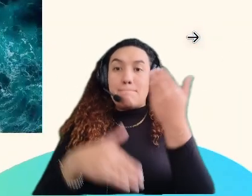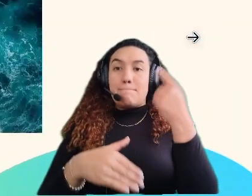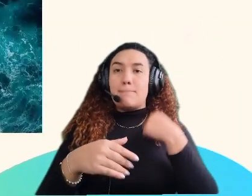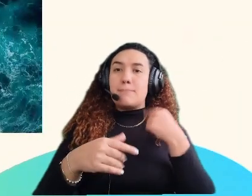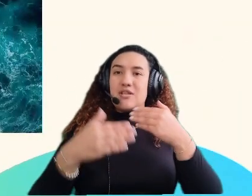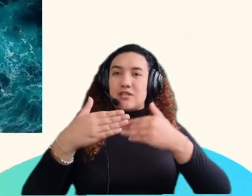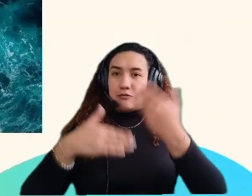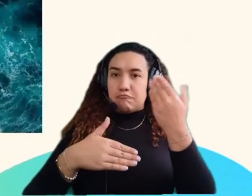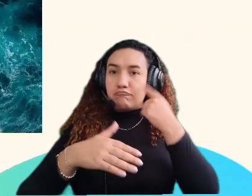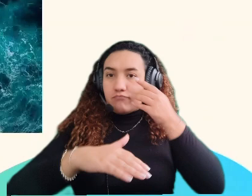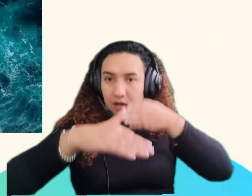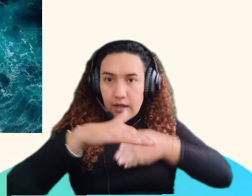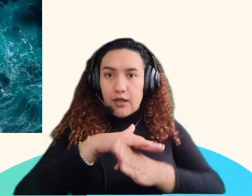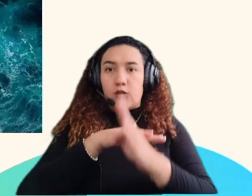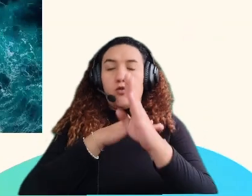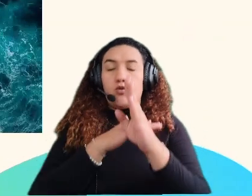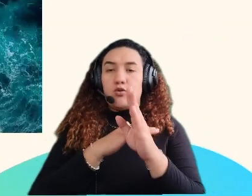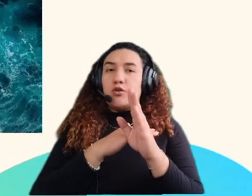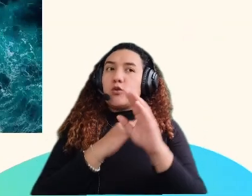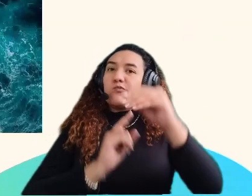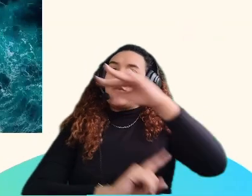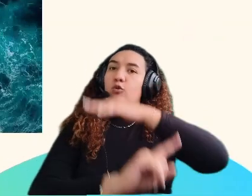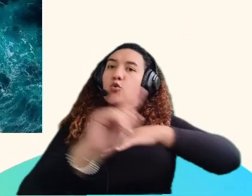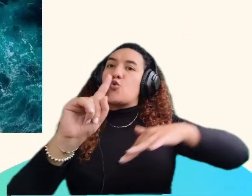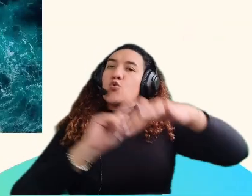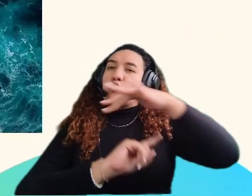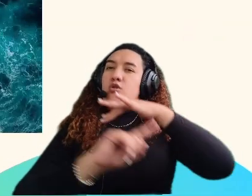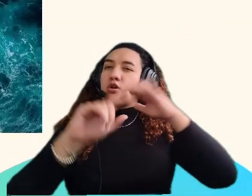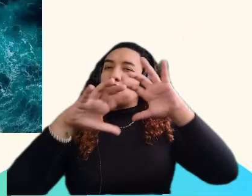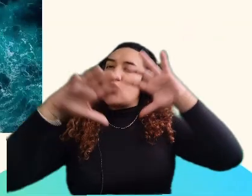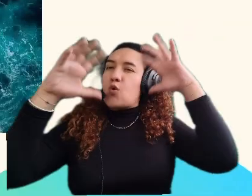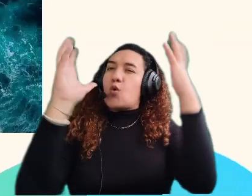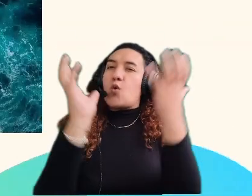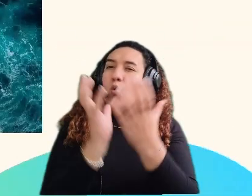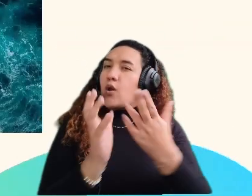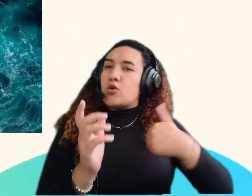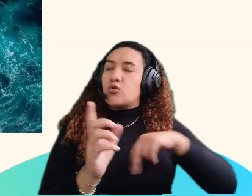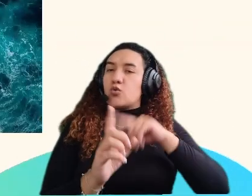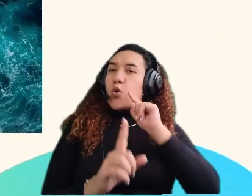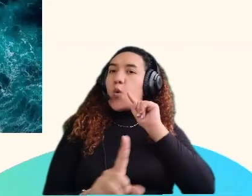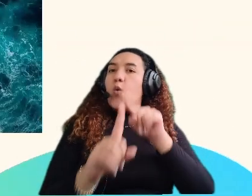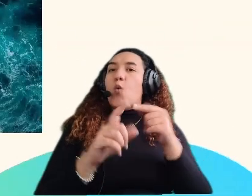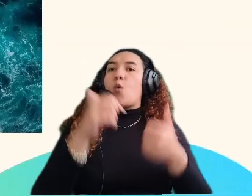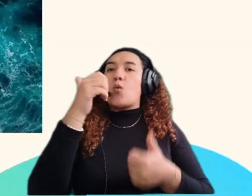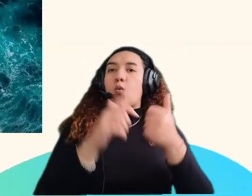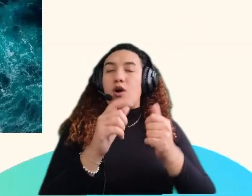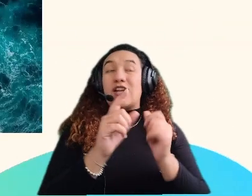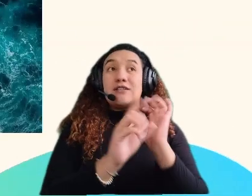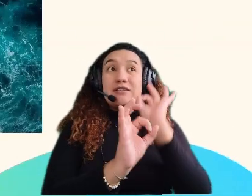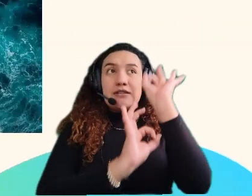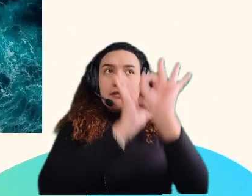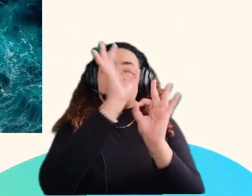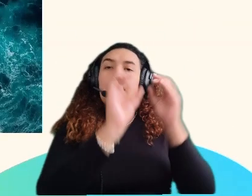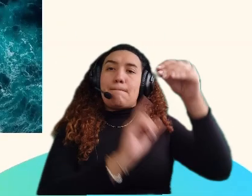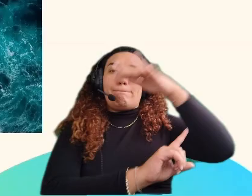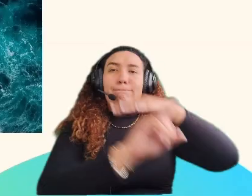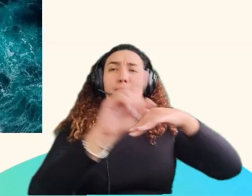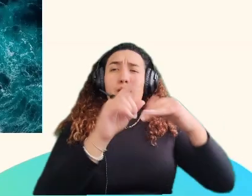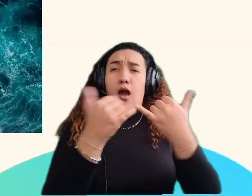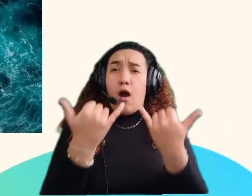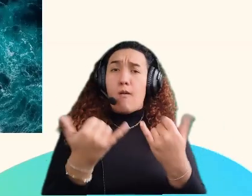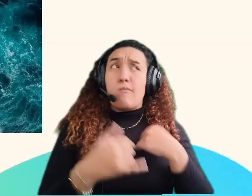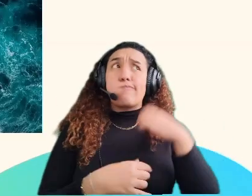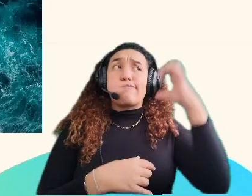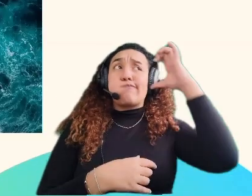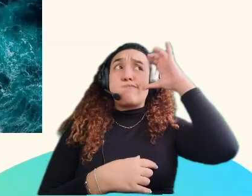nuestra introducción. En un contexto global, nuestro punto de partida sería el cambio climático, que es el desafío ambiental